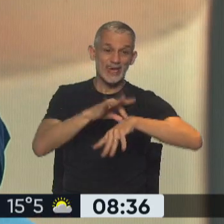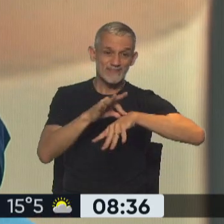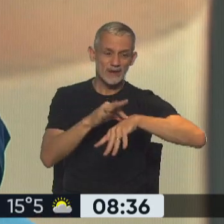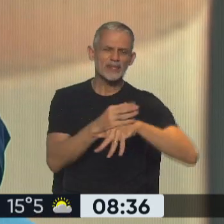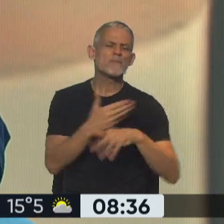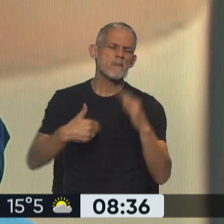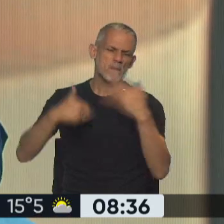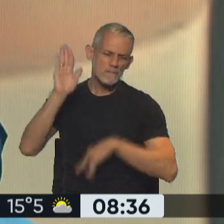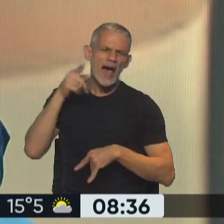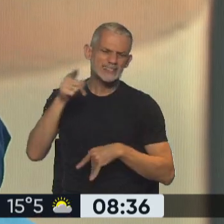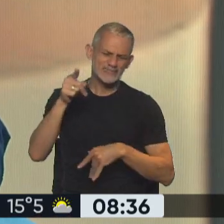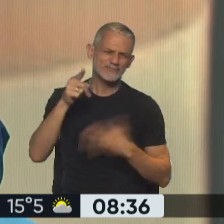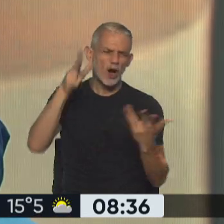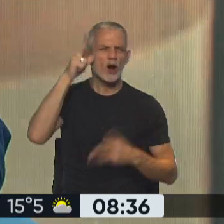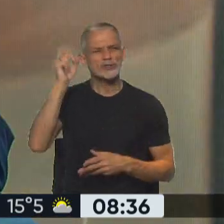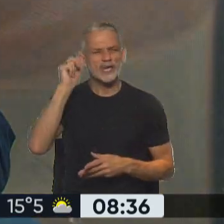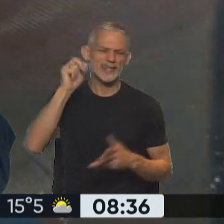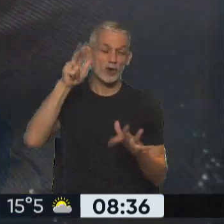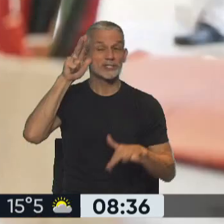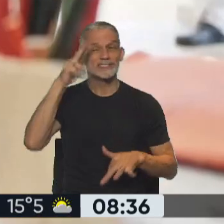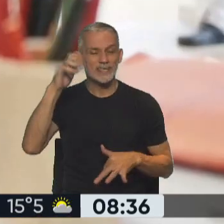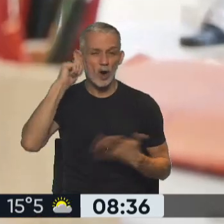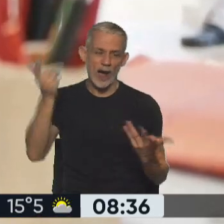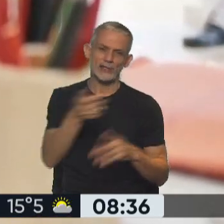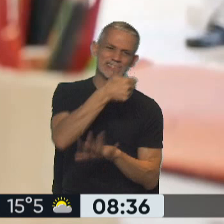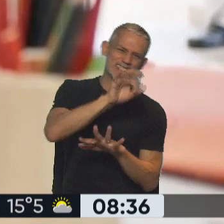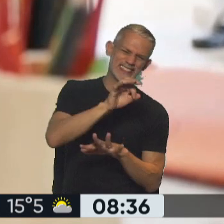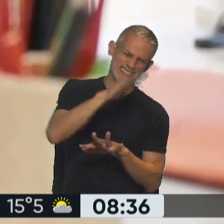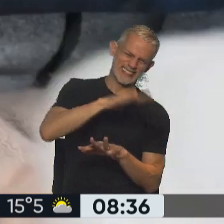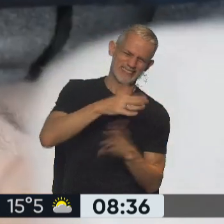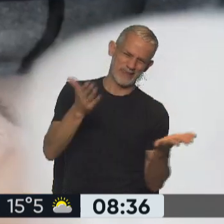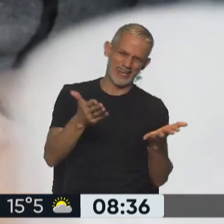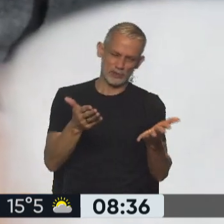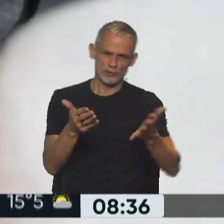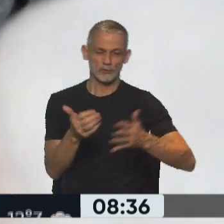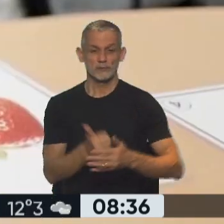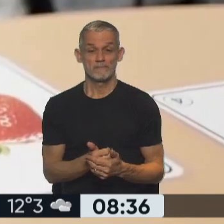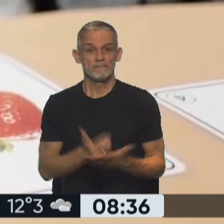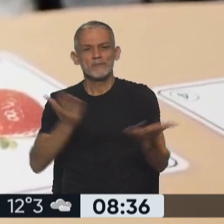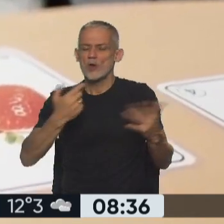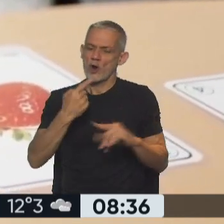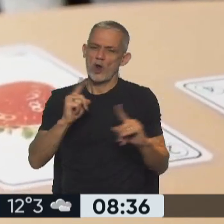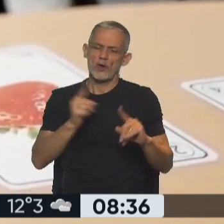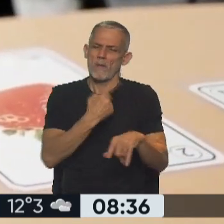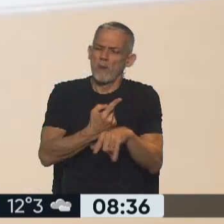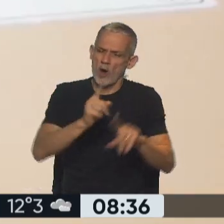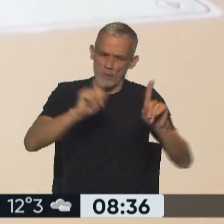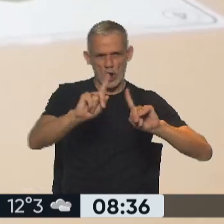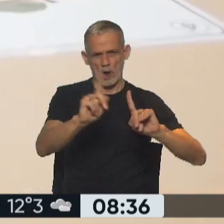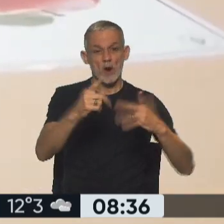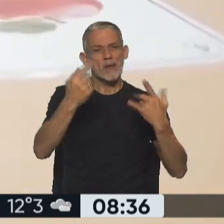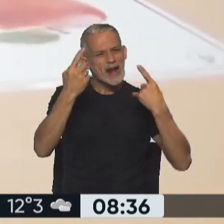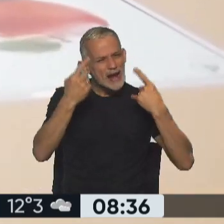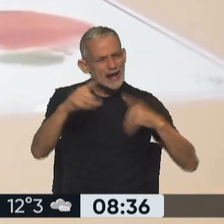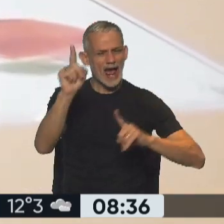más frecuente a los 85 que a los 60 y es, no digo imposible, pero es bastante rara